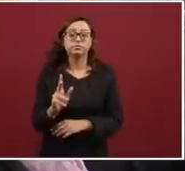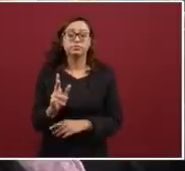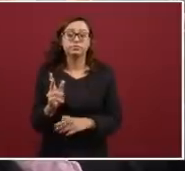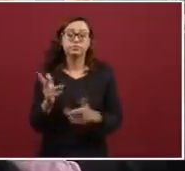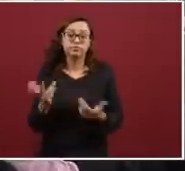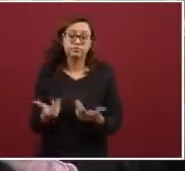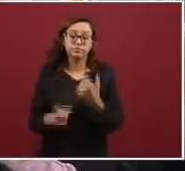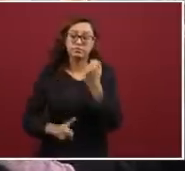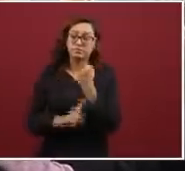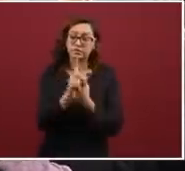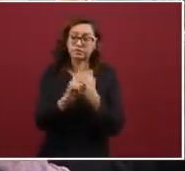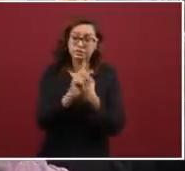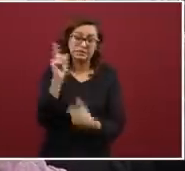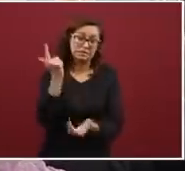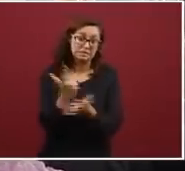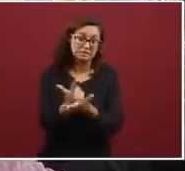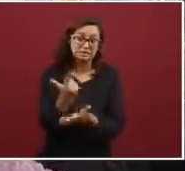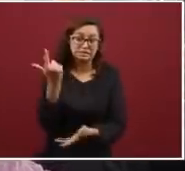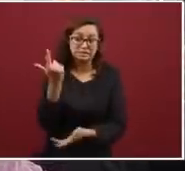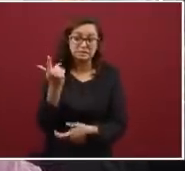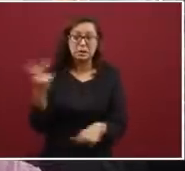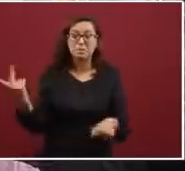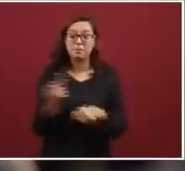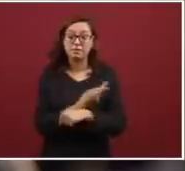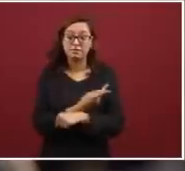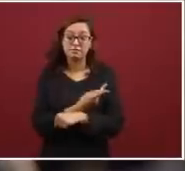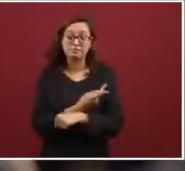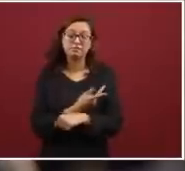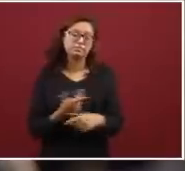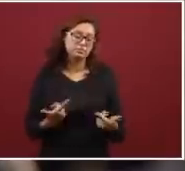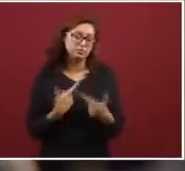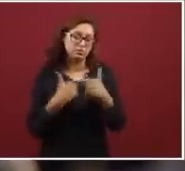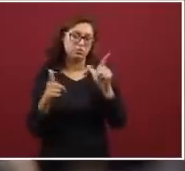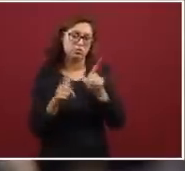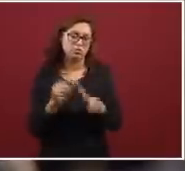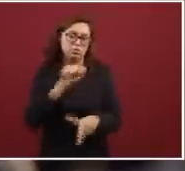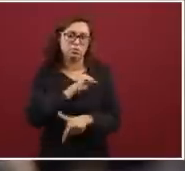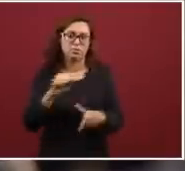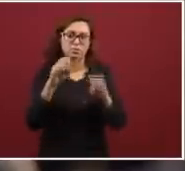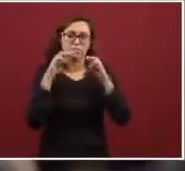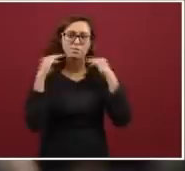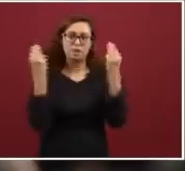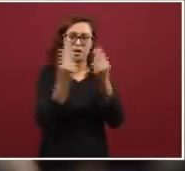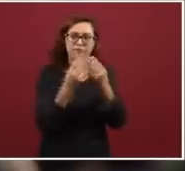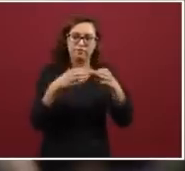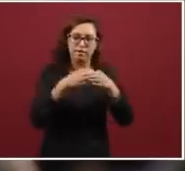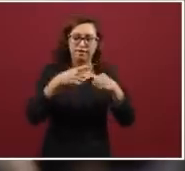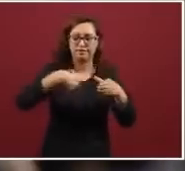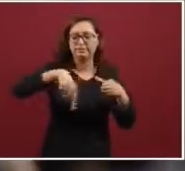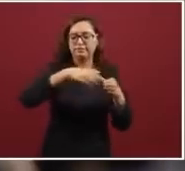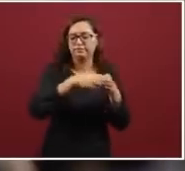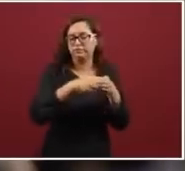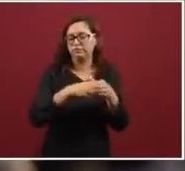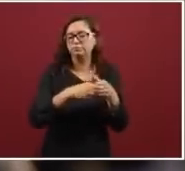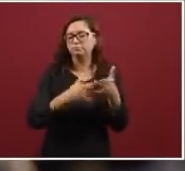este problema es por delincuencia organizada. Muchos son reclutados por